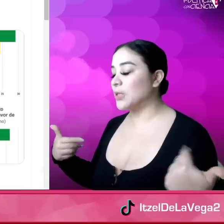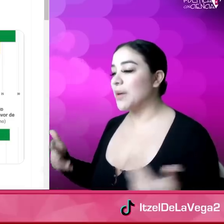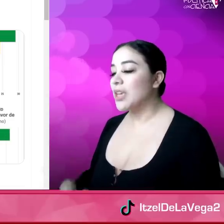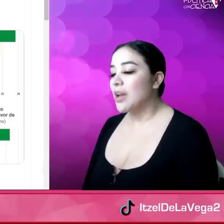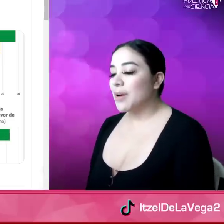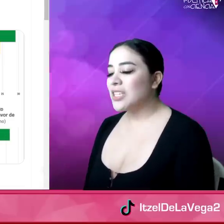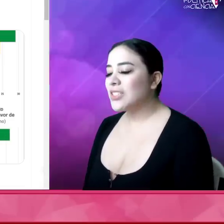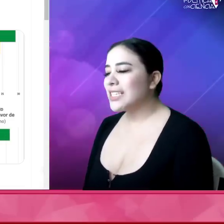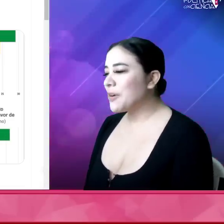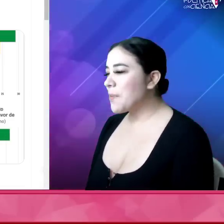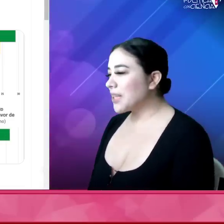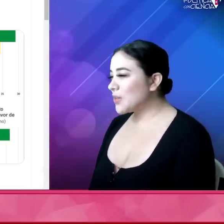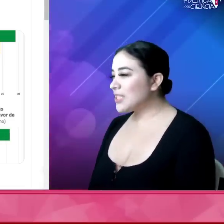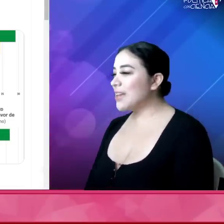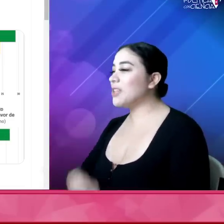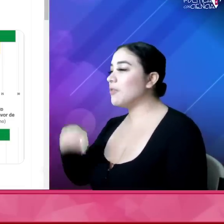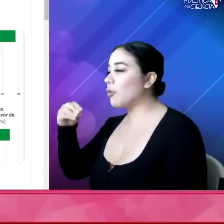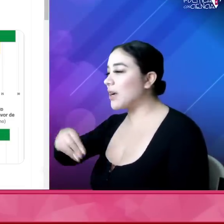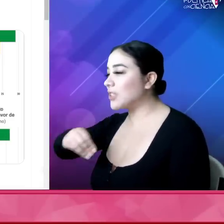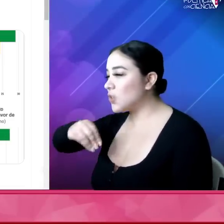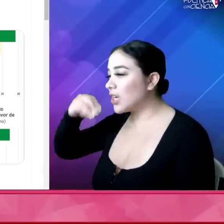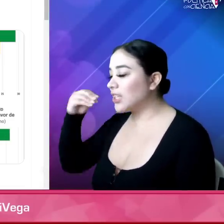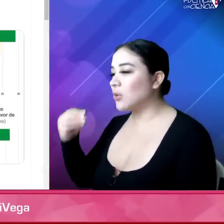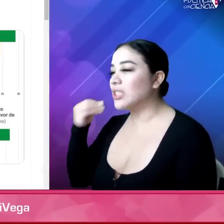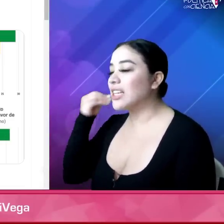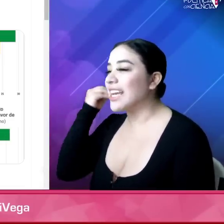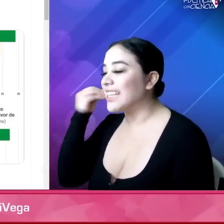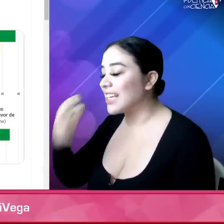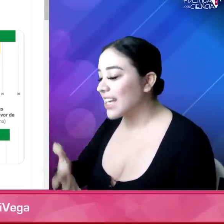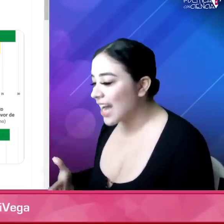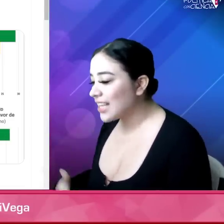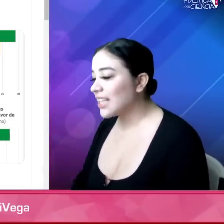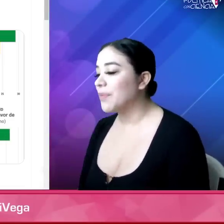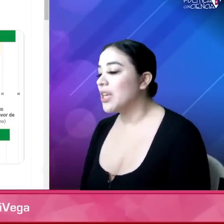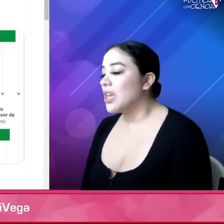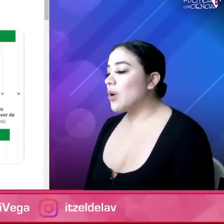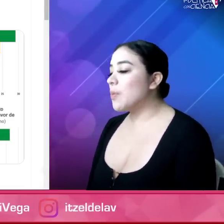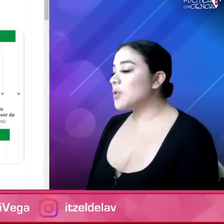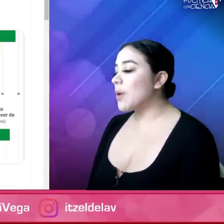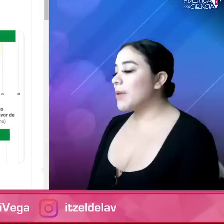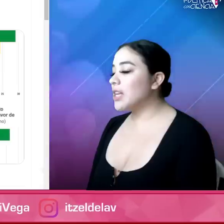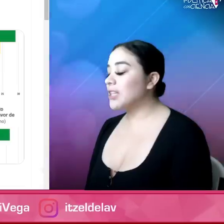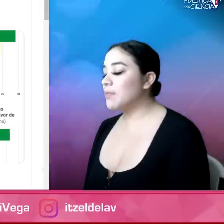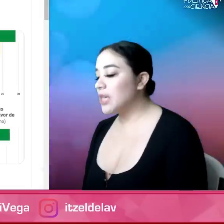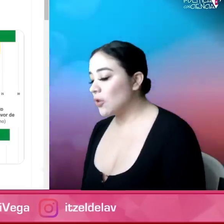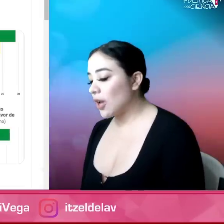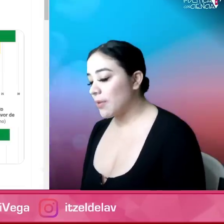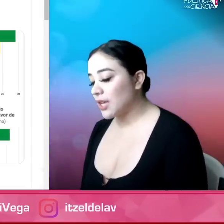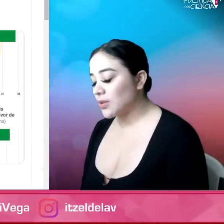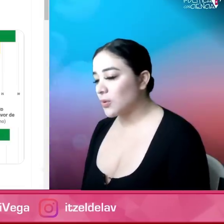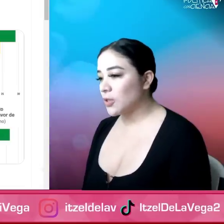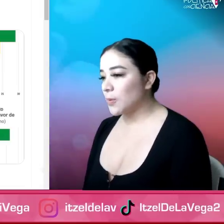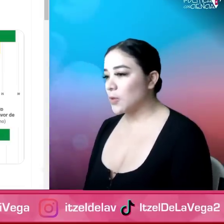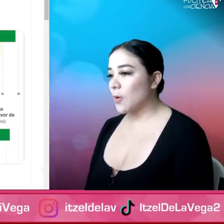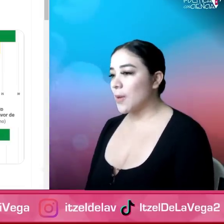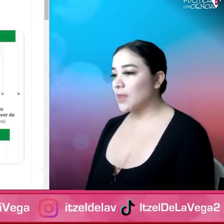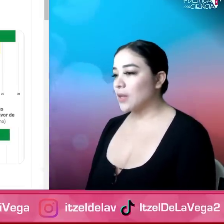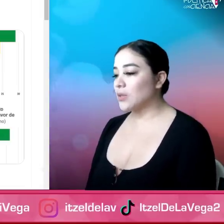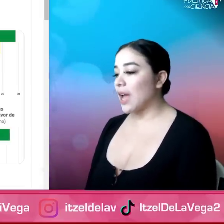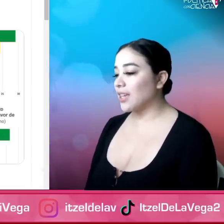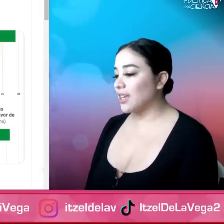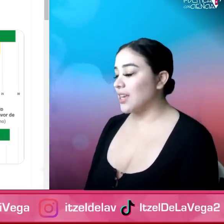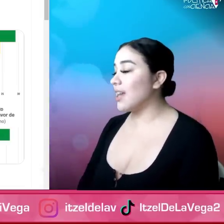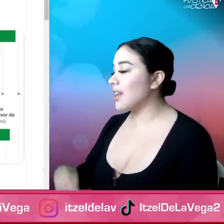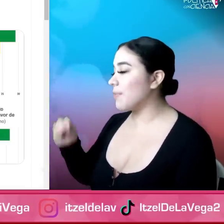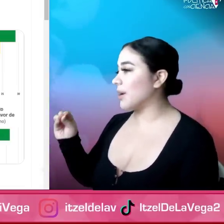me gusta para así seguirte compartiendo esta video información que te gusta y que te encanta. Y bueno, pues de igual manera, te invito a que me dejes tus videos y preciosos